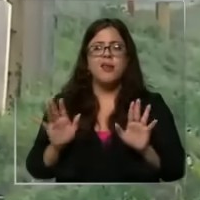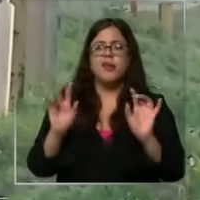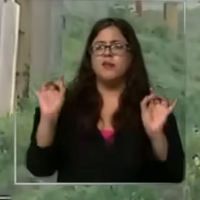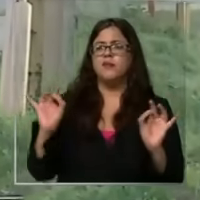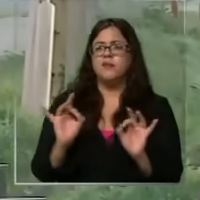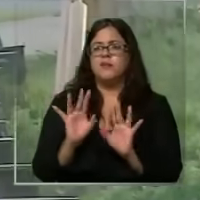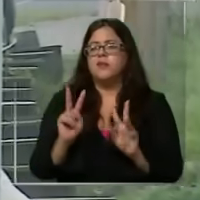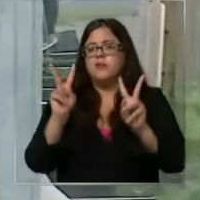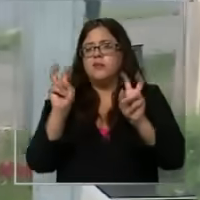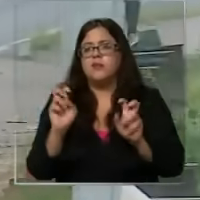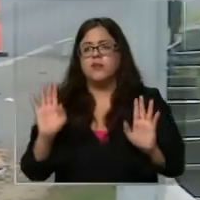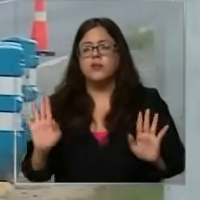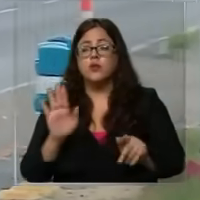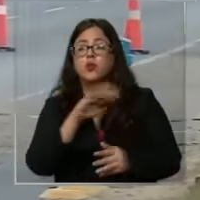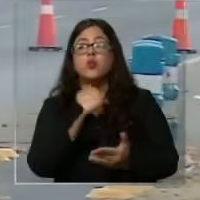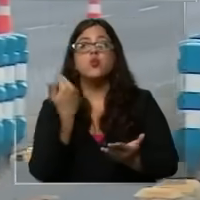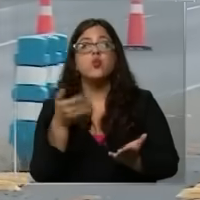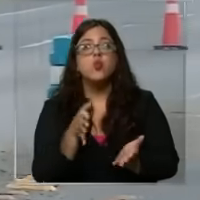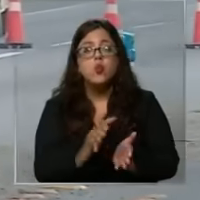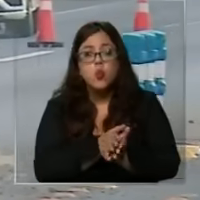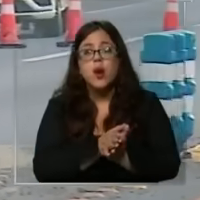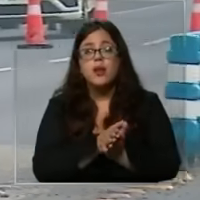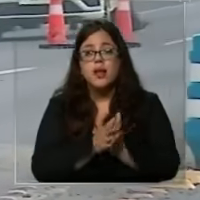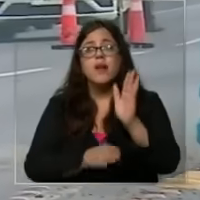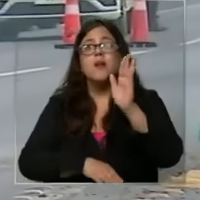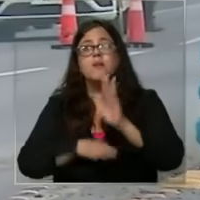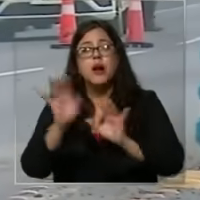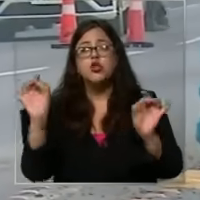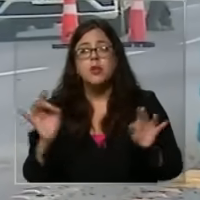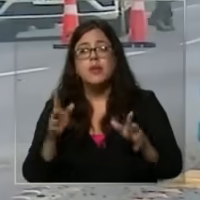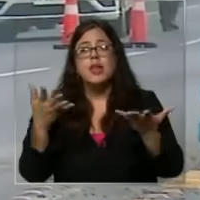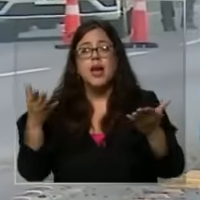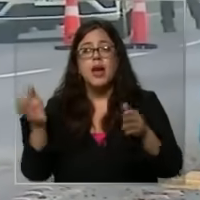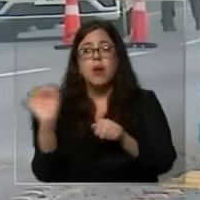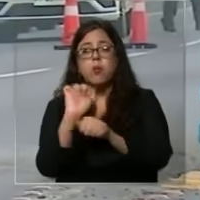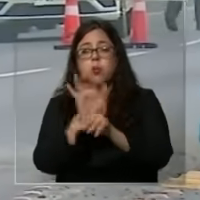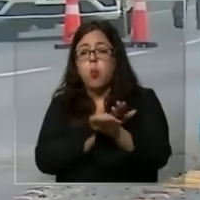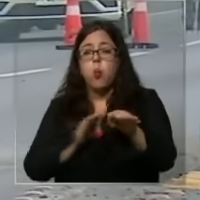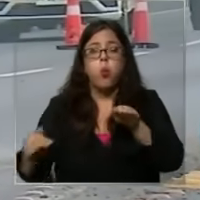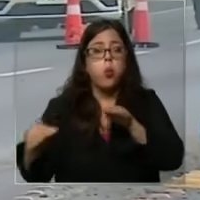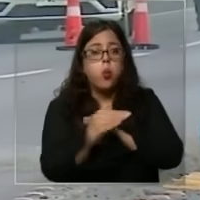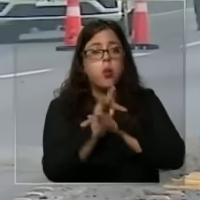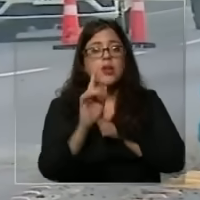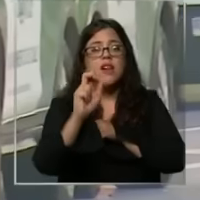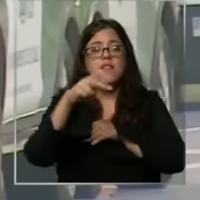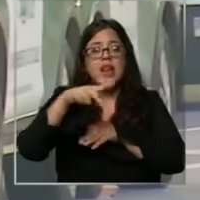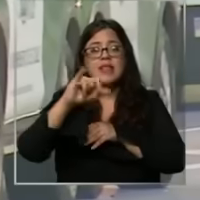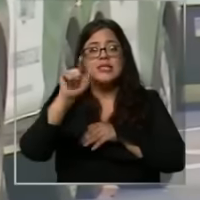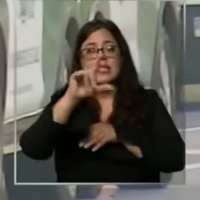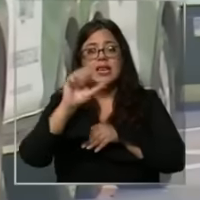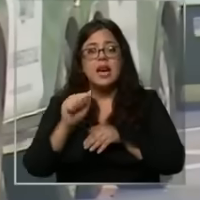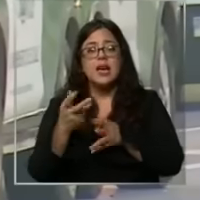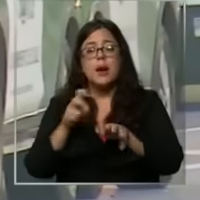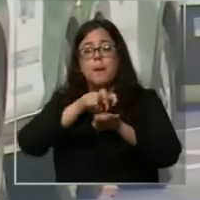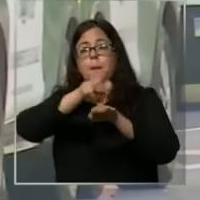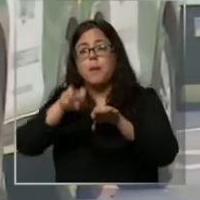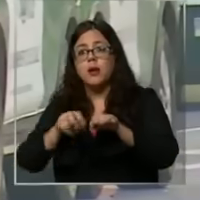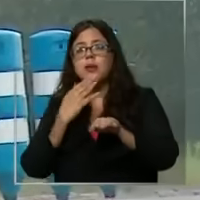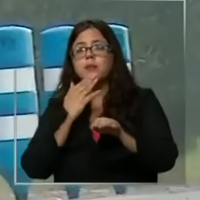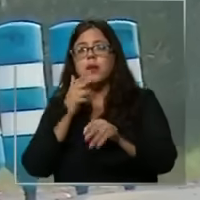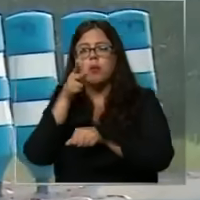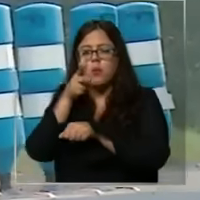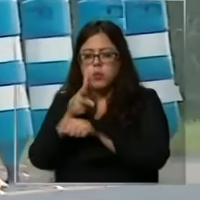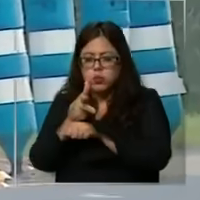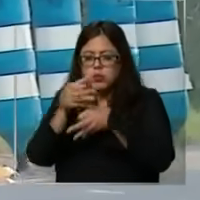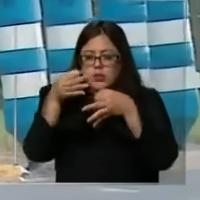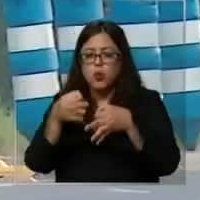podía especularse. Esta muerte iba muchísimo más allá de una emboscada al BMW donde Francisca iba de copiloto. Y es que revisada incluso las cámaras